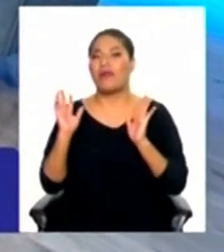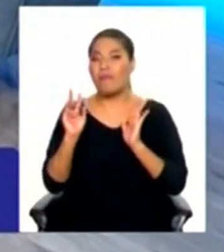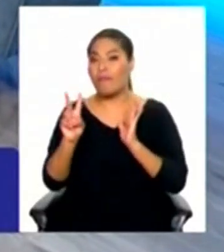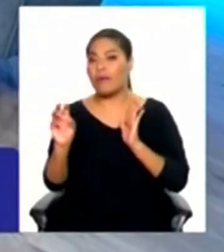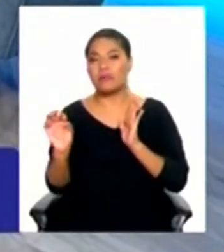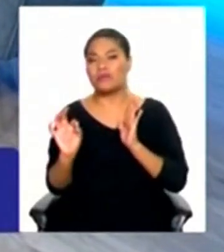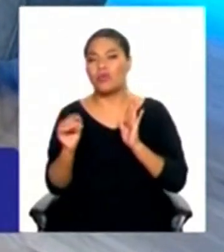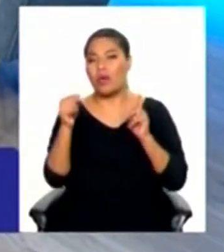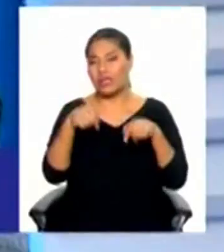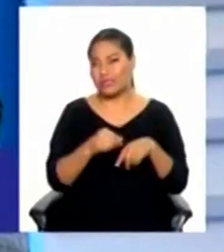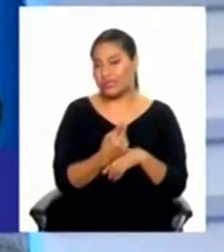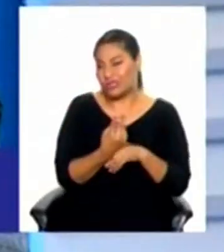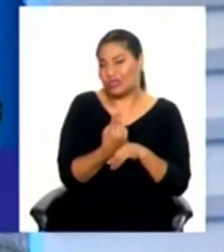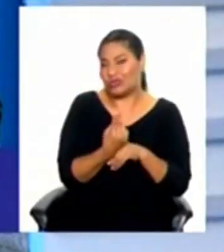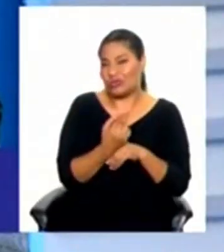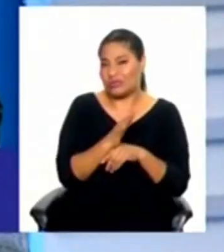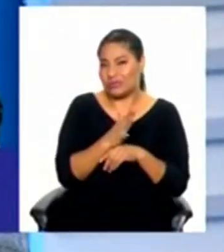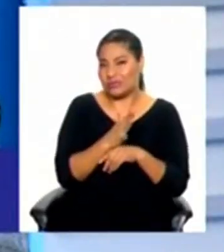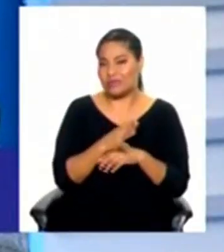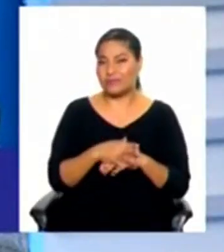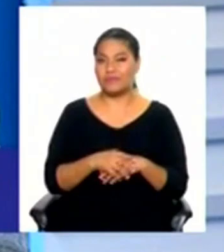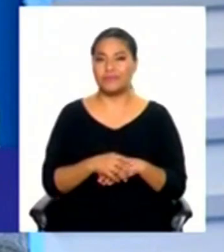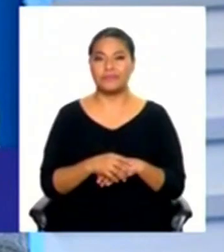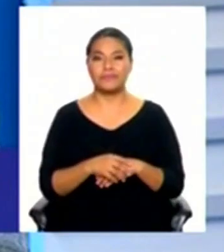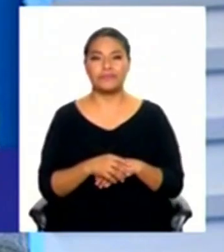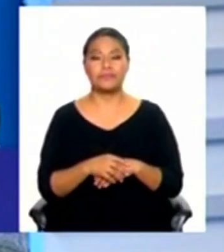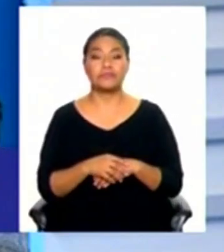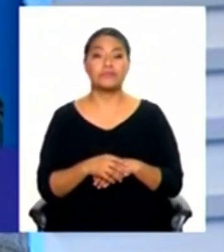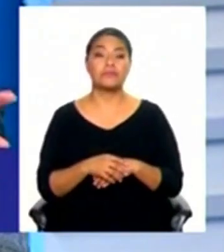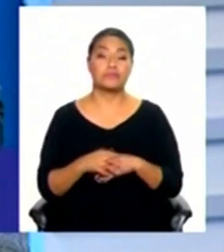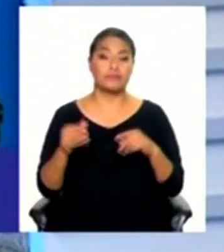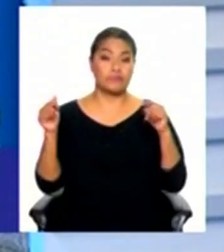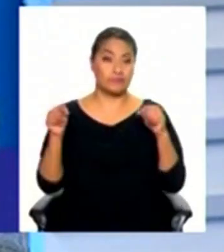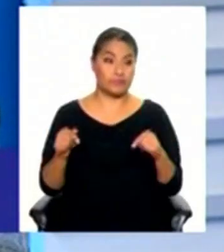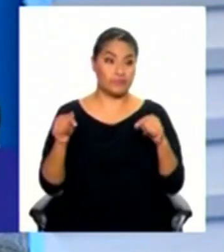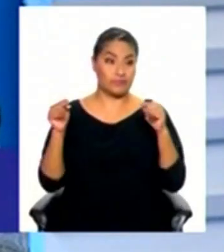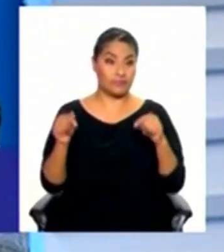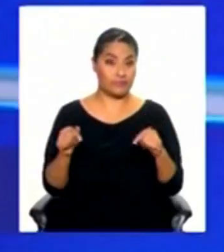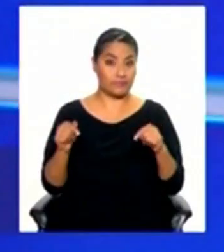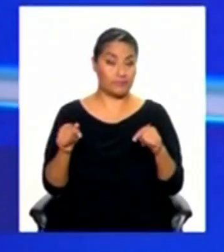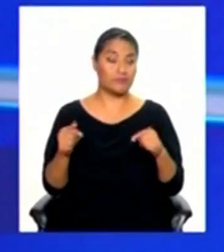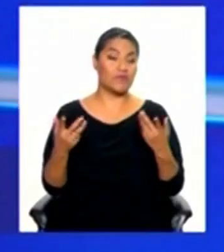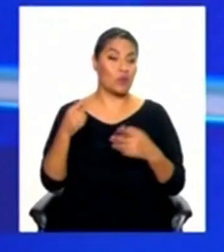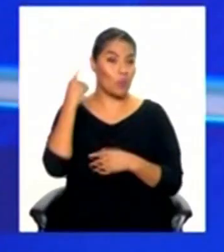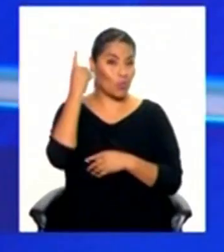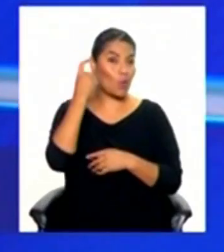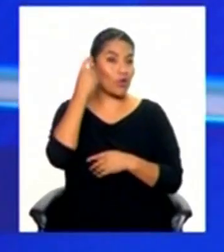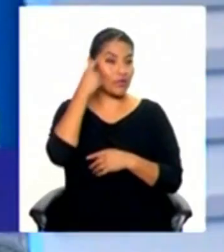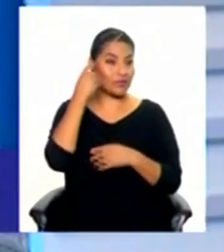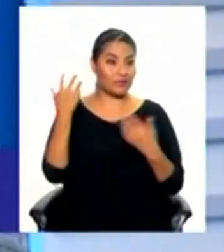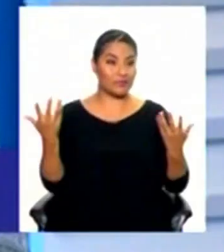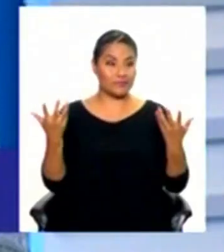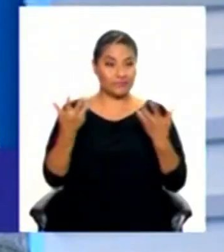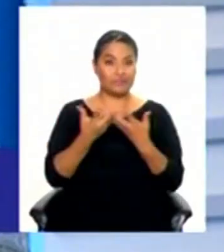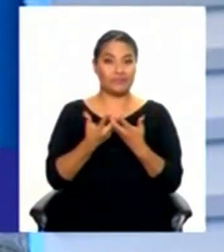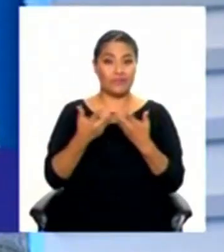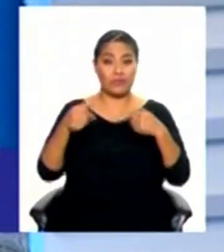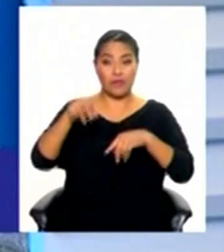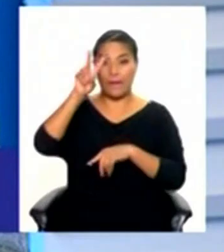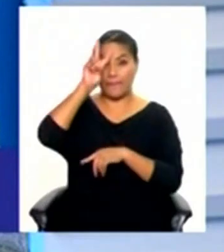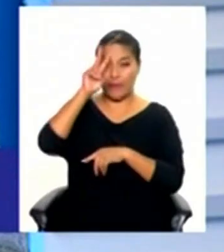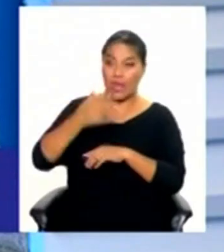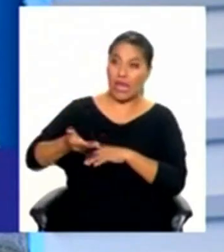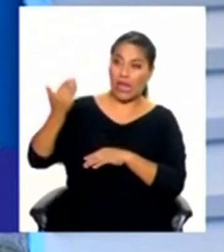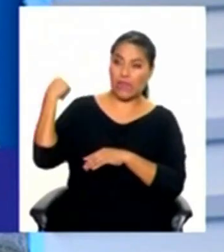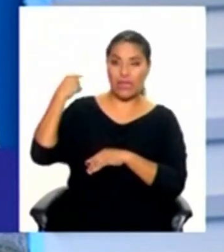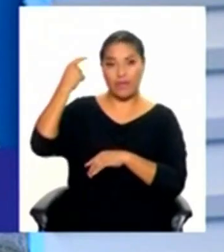claro ahora esta situación es inevitable aparejarla con el tema político porque en el Perú siempre se pensaba